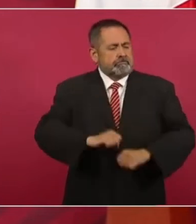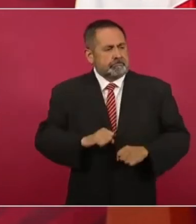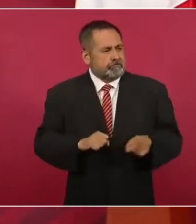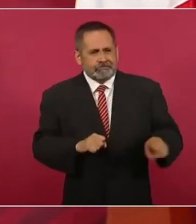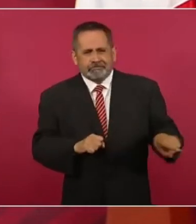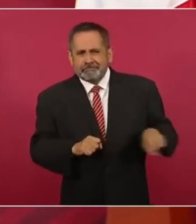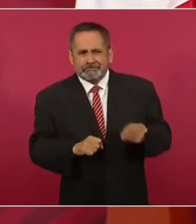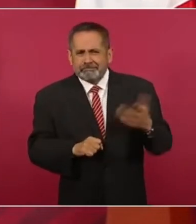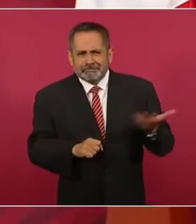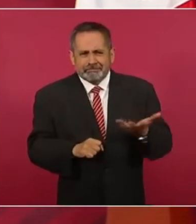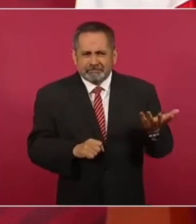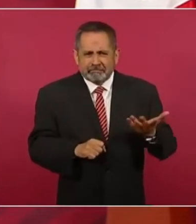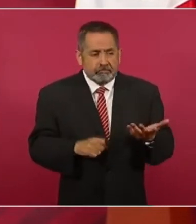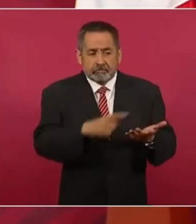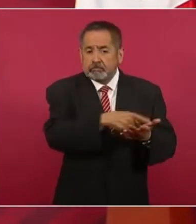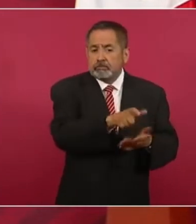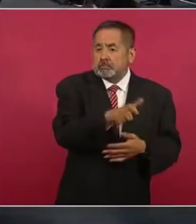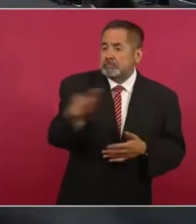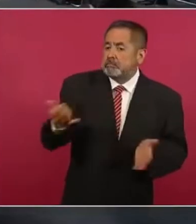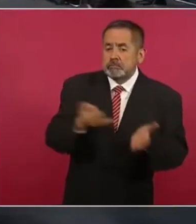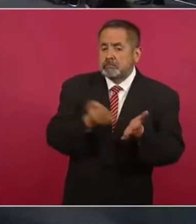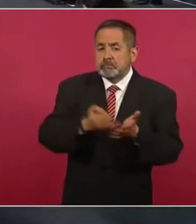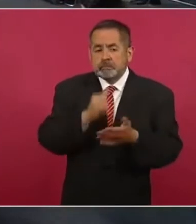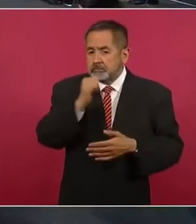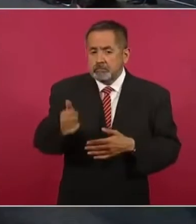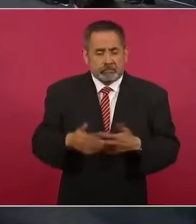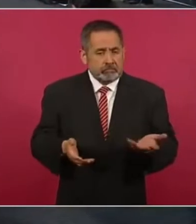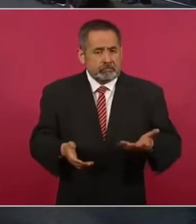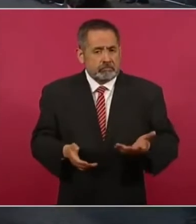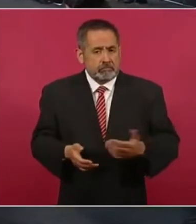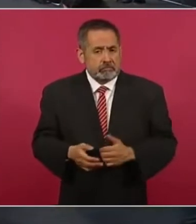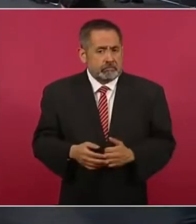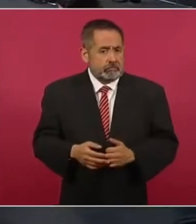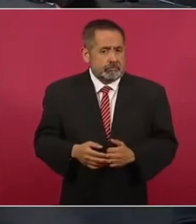financieros, no pagaban impuestos,